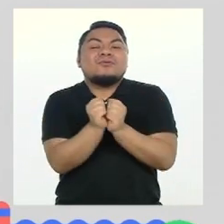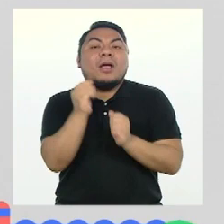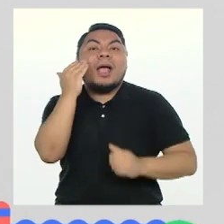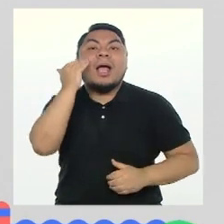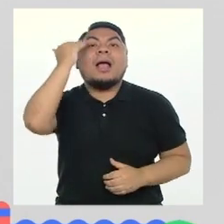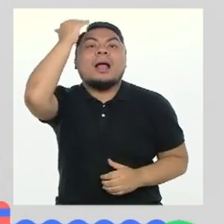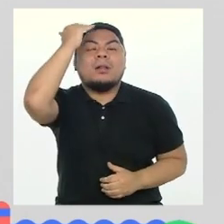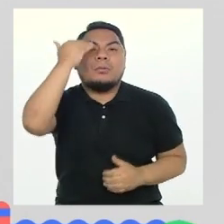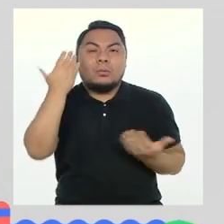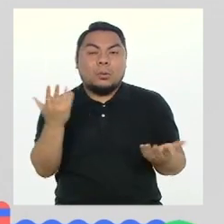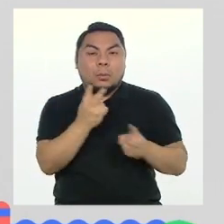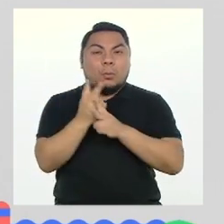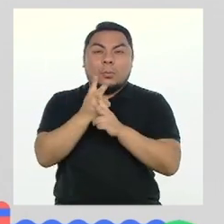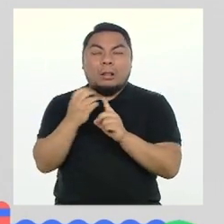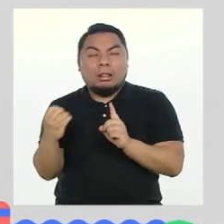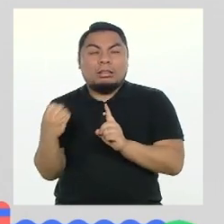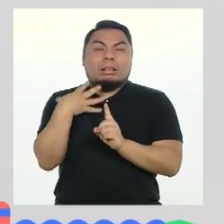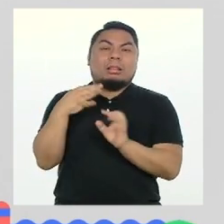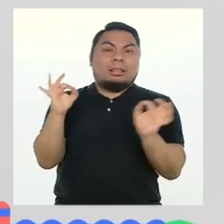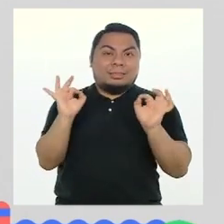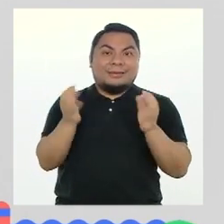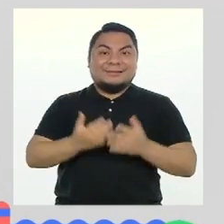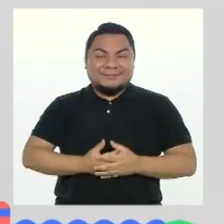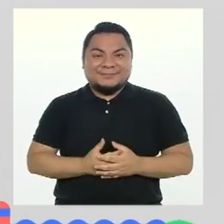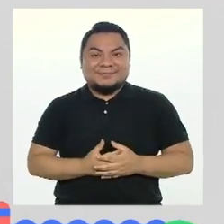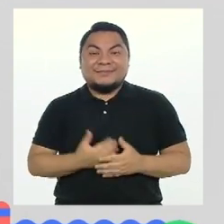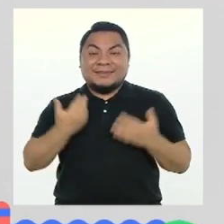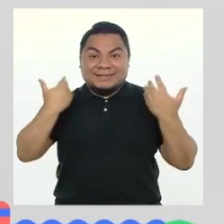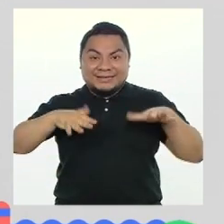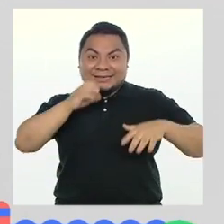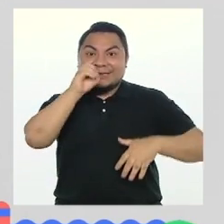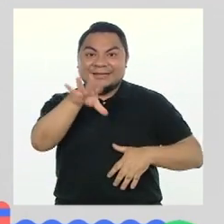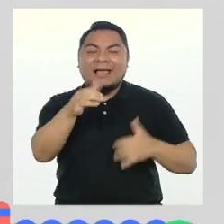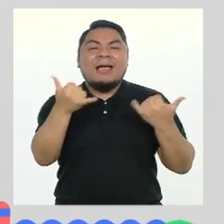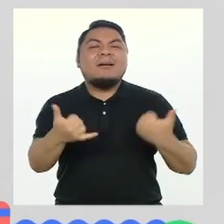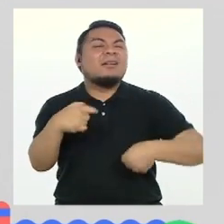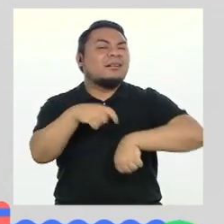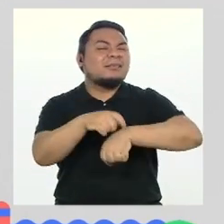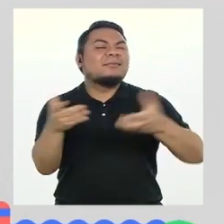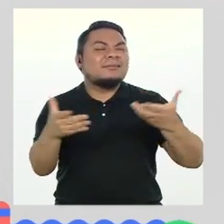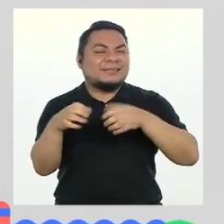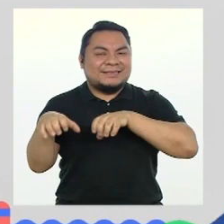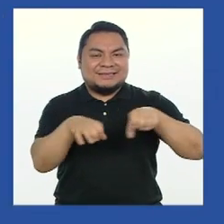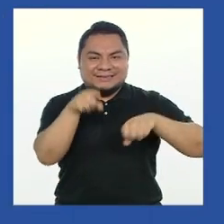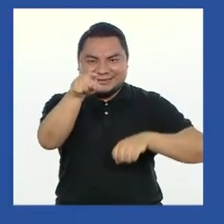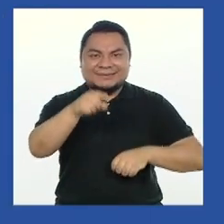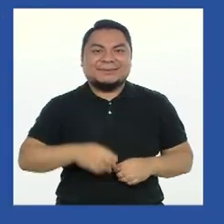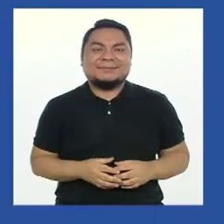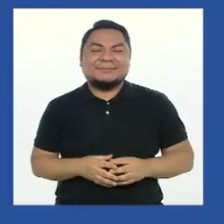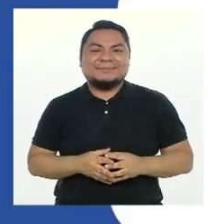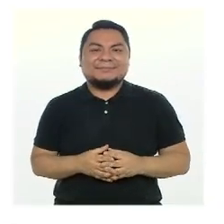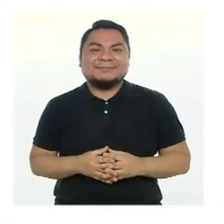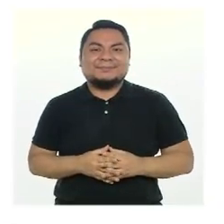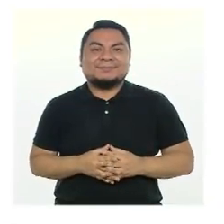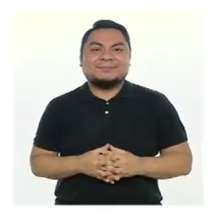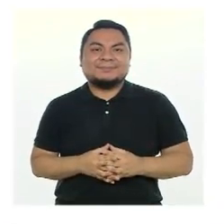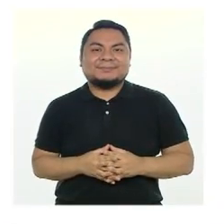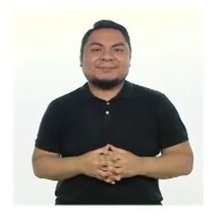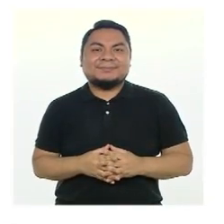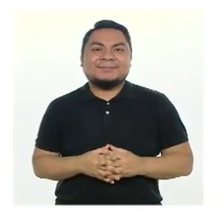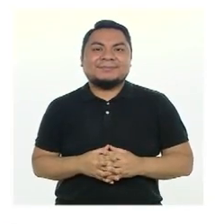un adulto para evitar accidentes. Dicho esto, ha llegado la hora de el reto.